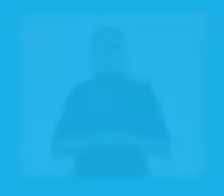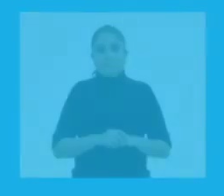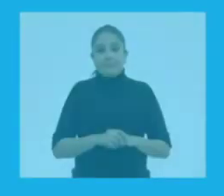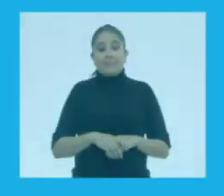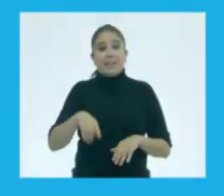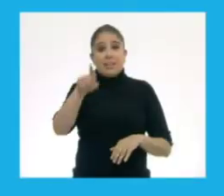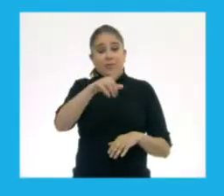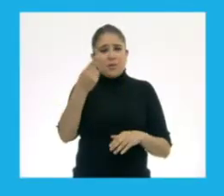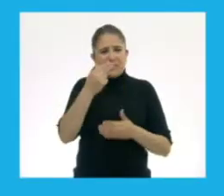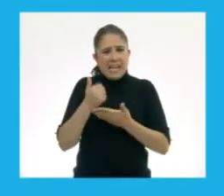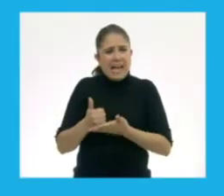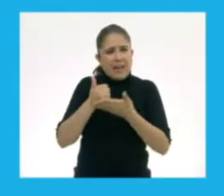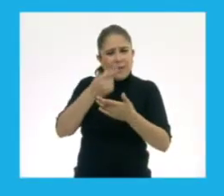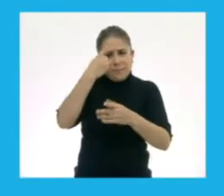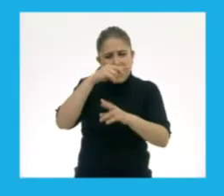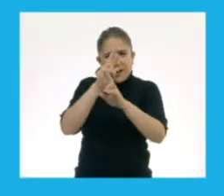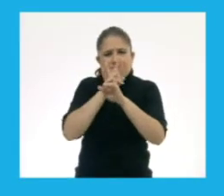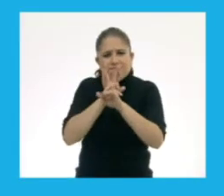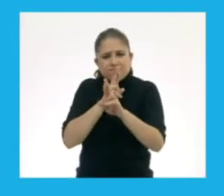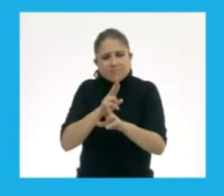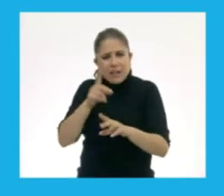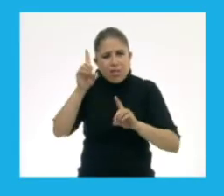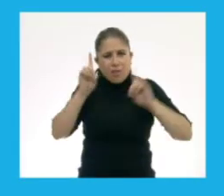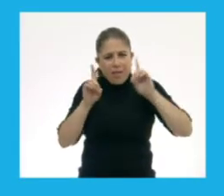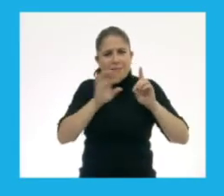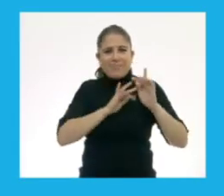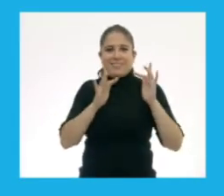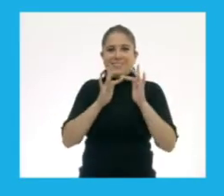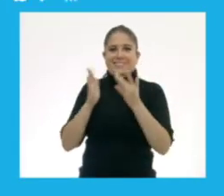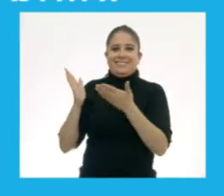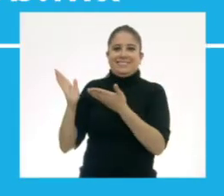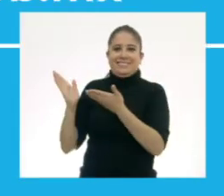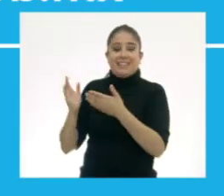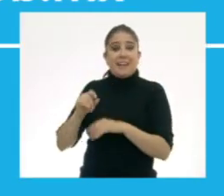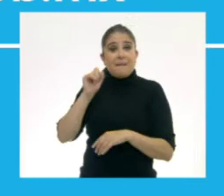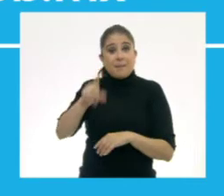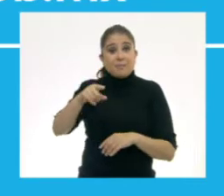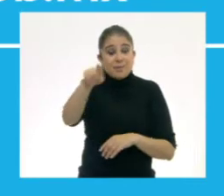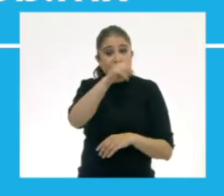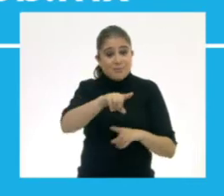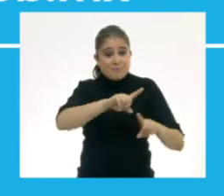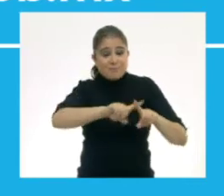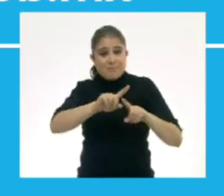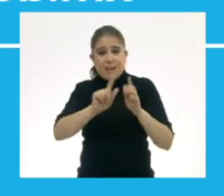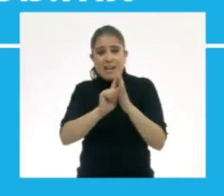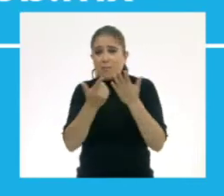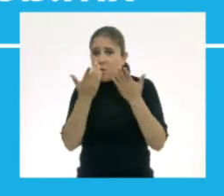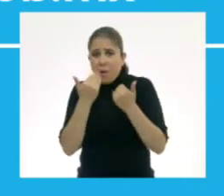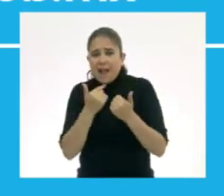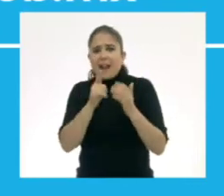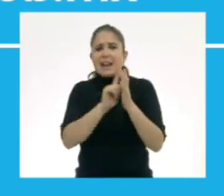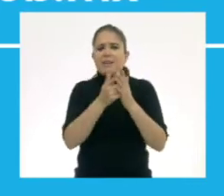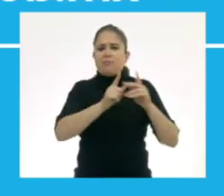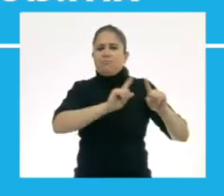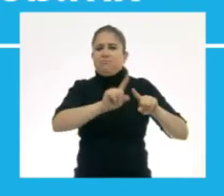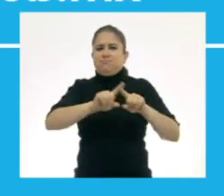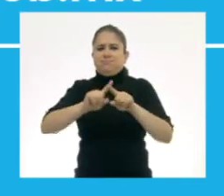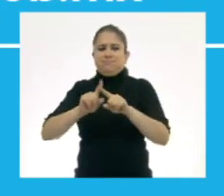Si necesitas ayuda para resolver tus dudas, contáctanos. También puedes encontrar los libros de texto en la